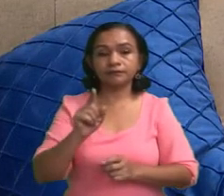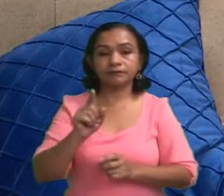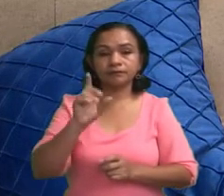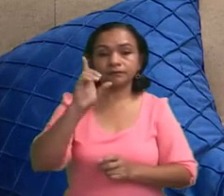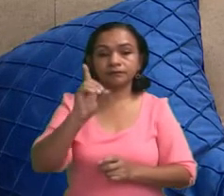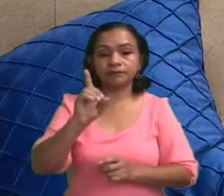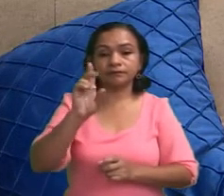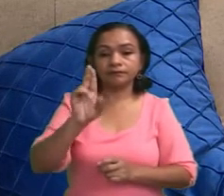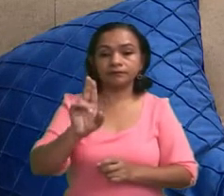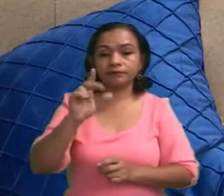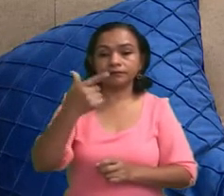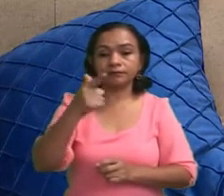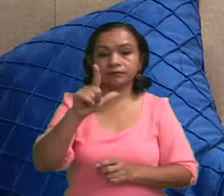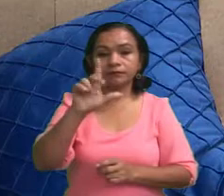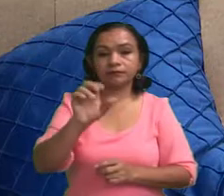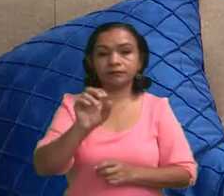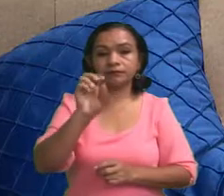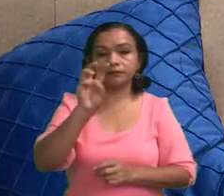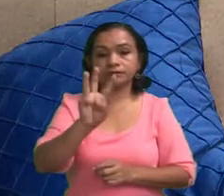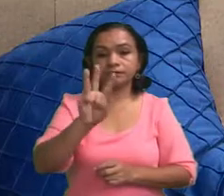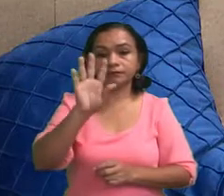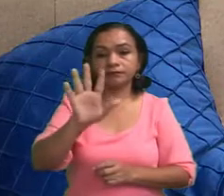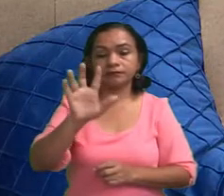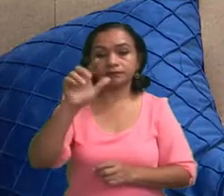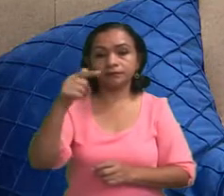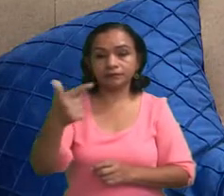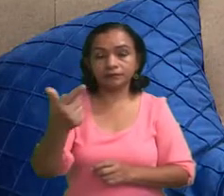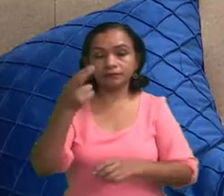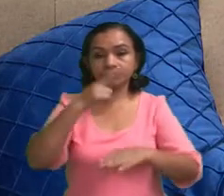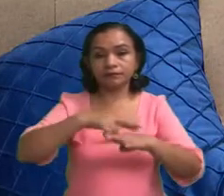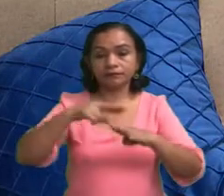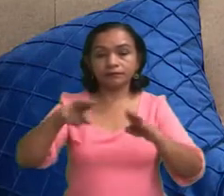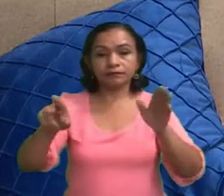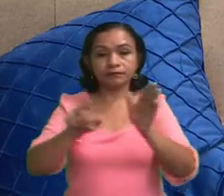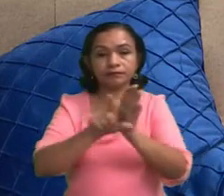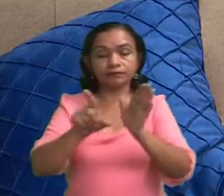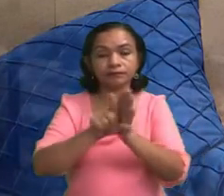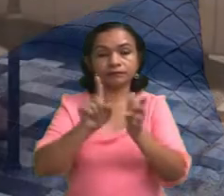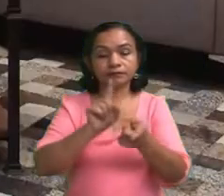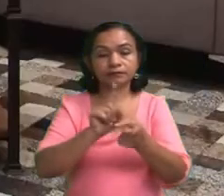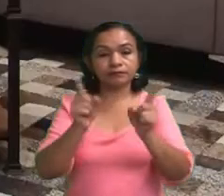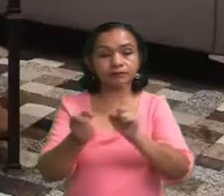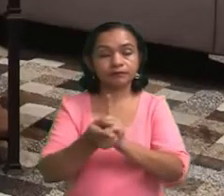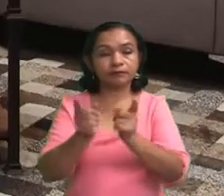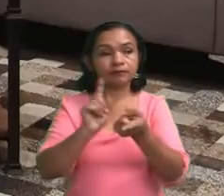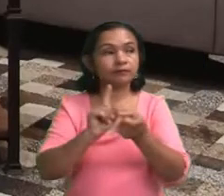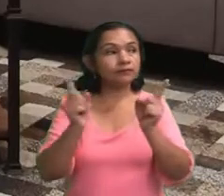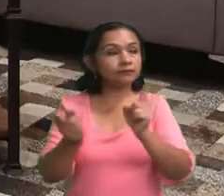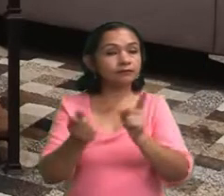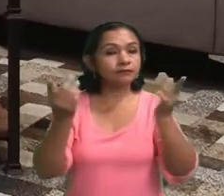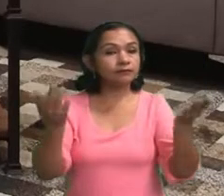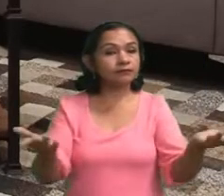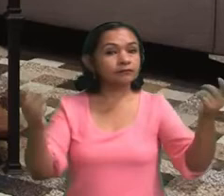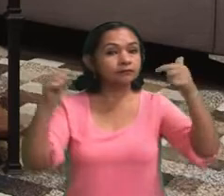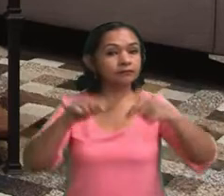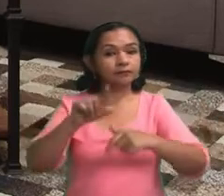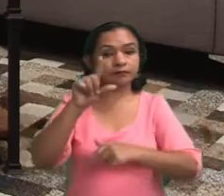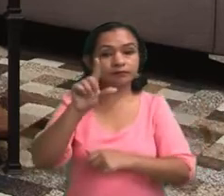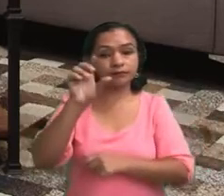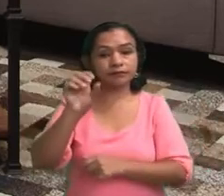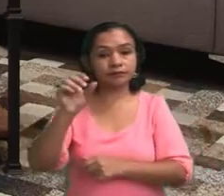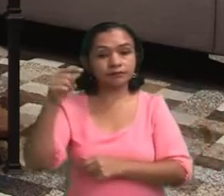Dula, 357 normas contenidas hasta antes de la reforma, obviamente, ahora 107